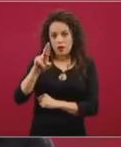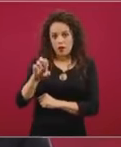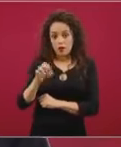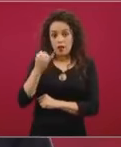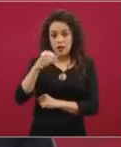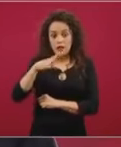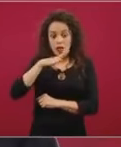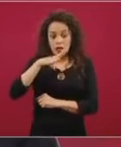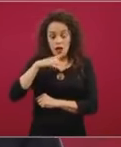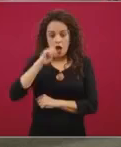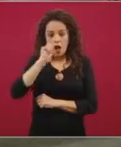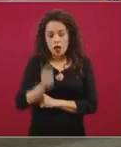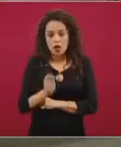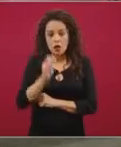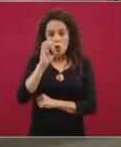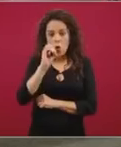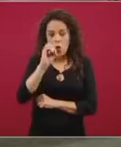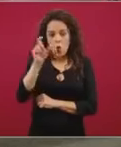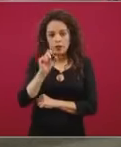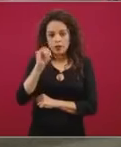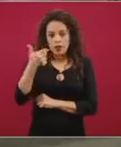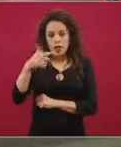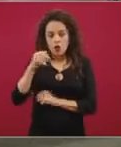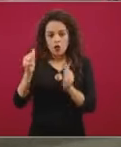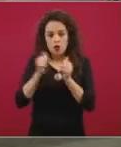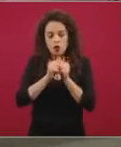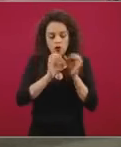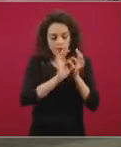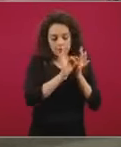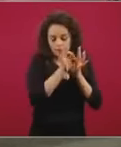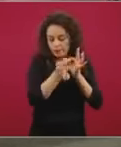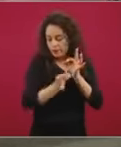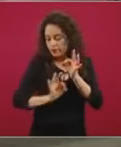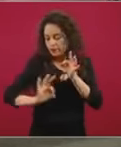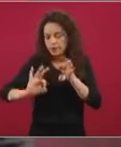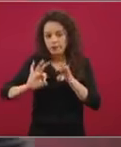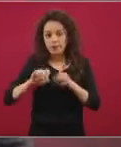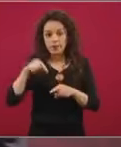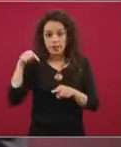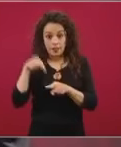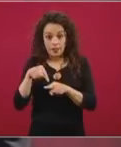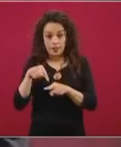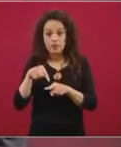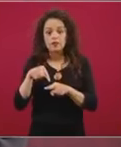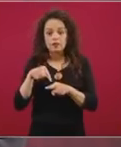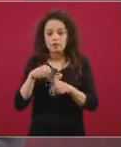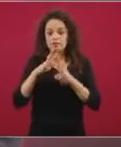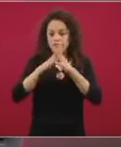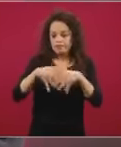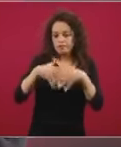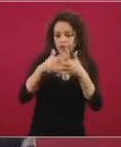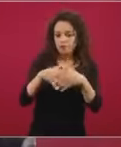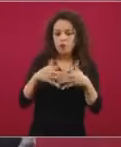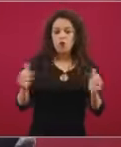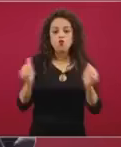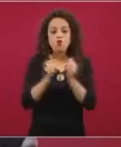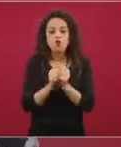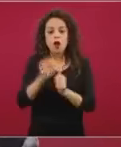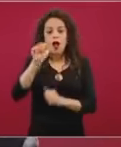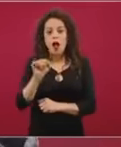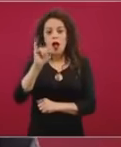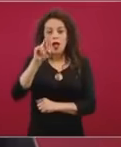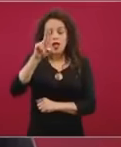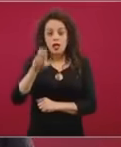hay una toma de oxígeno, una manguera que va a una provisión específica de oxígeno, se mezcla con aire y esto se